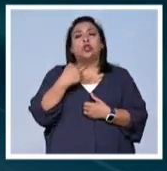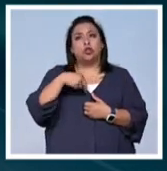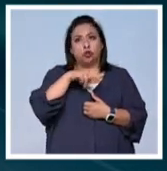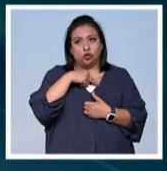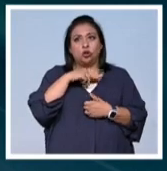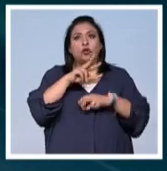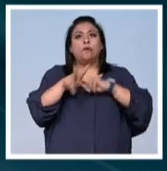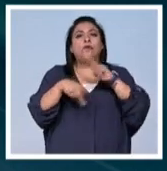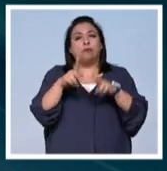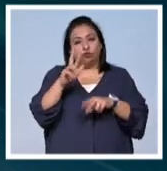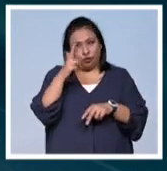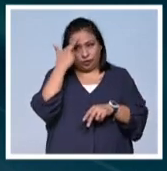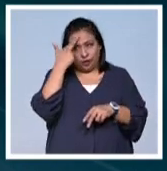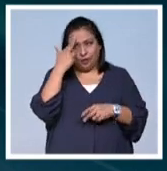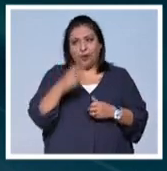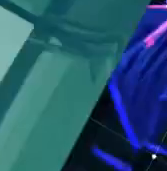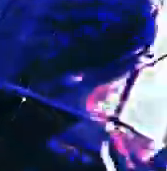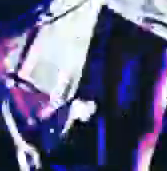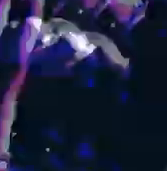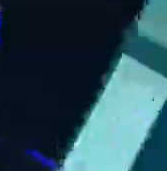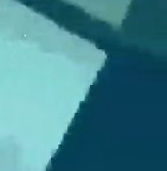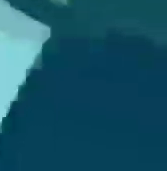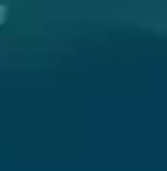vamos tras su recuerdo